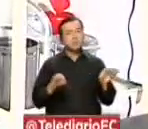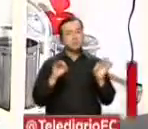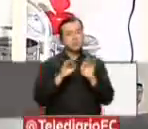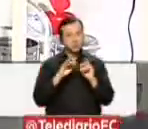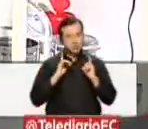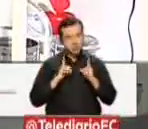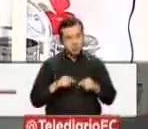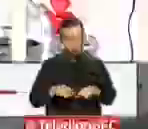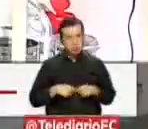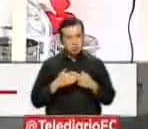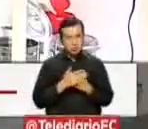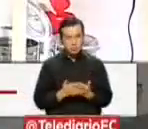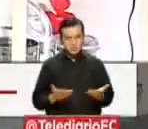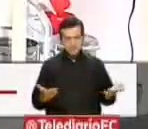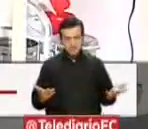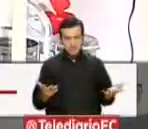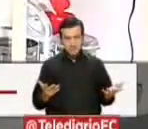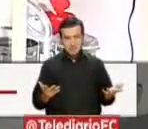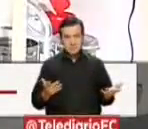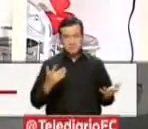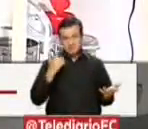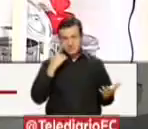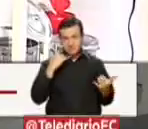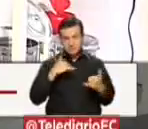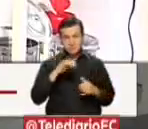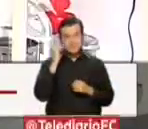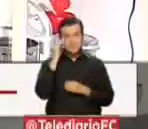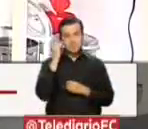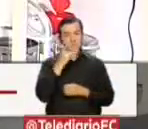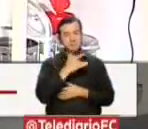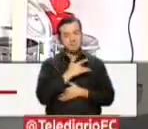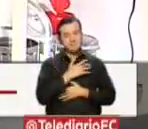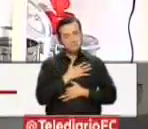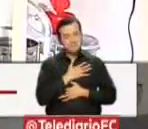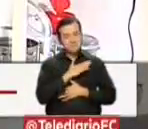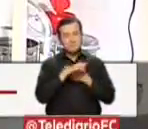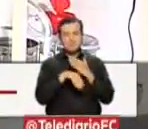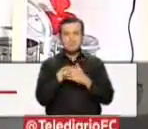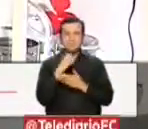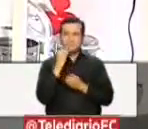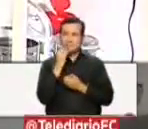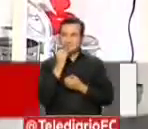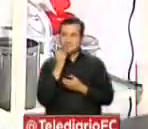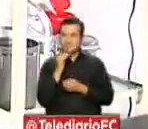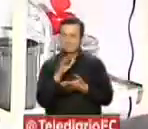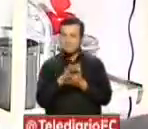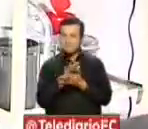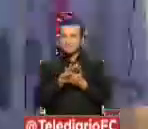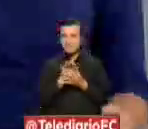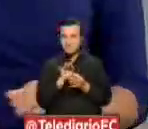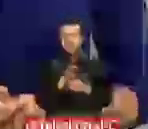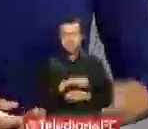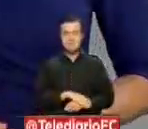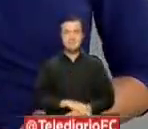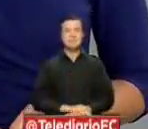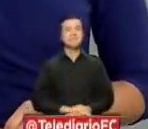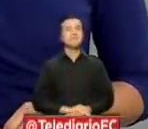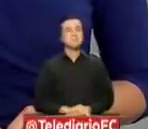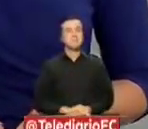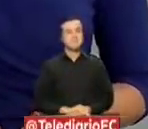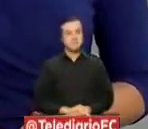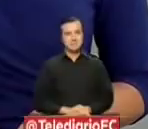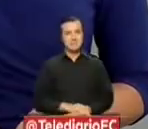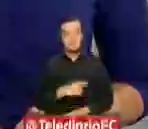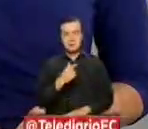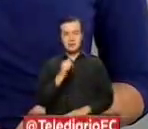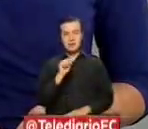salud de nuestro mejor amigo. Podemos seguir contándoles con tranquilidad todos nuestros secretos. Bueno, precisamente